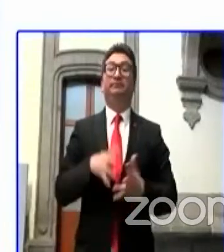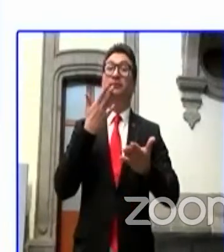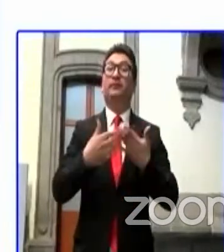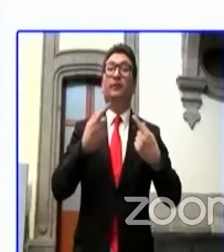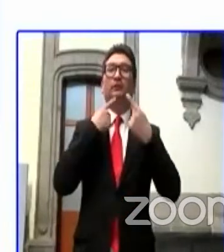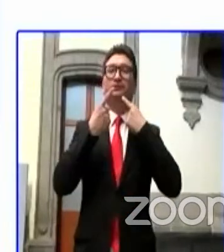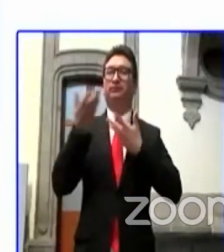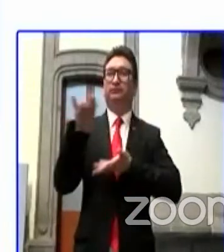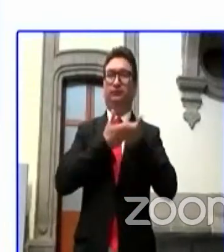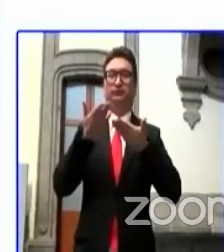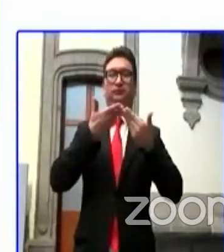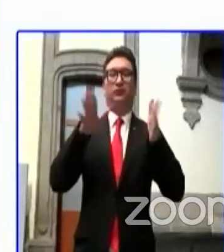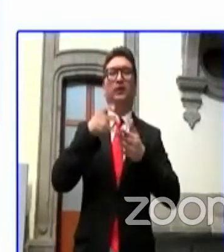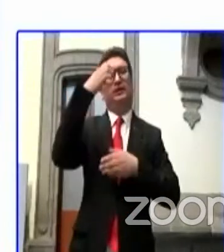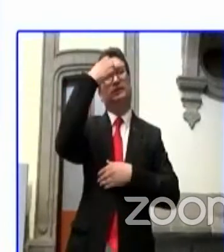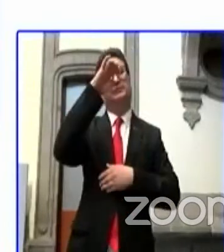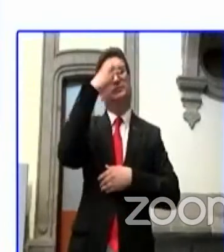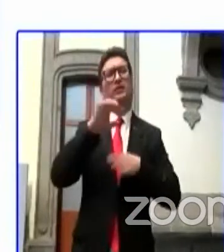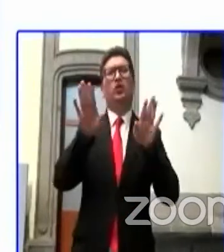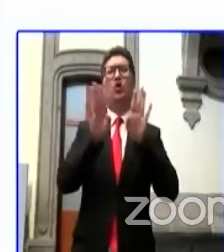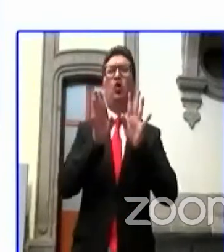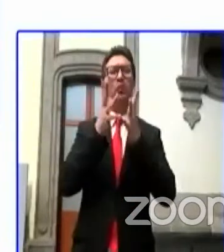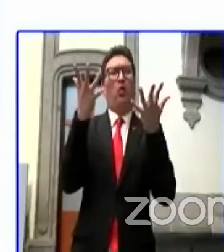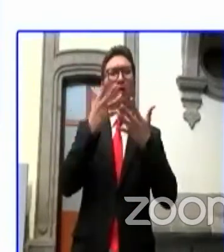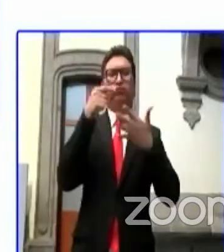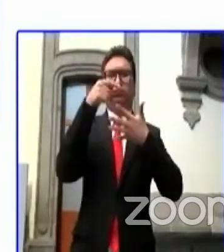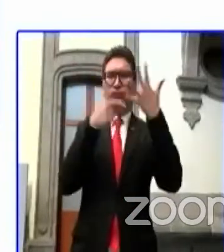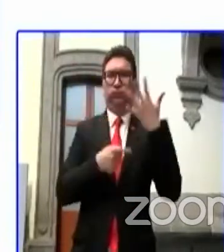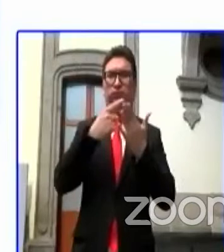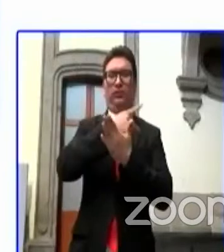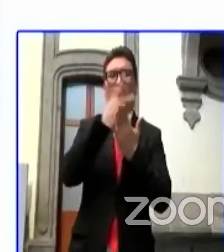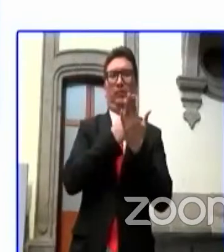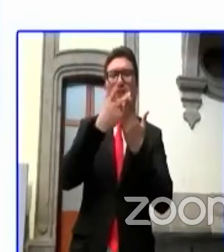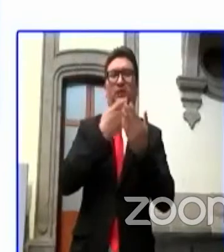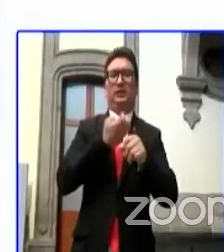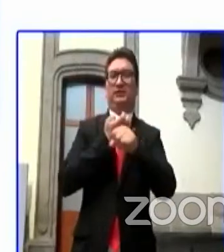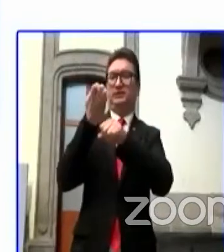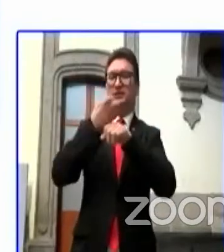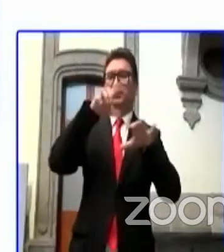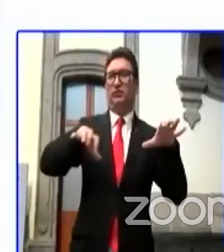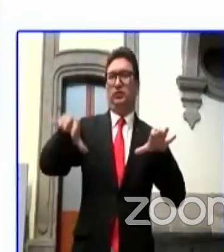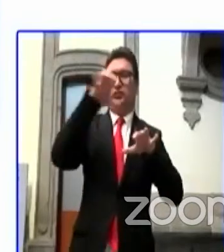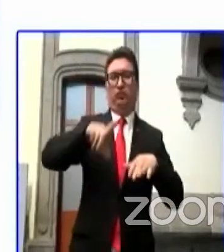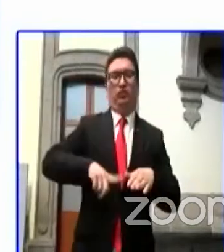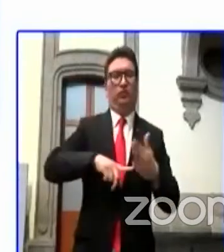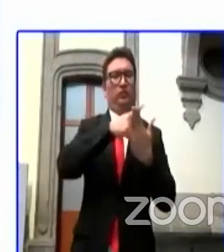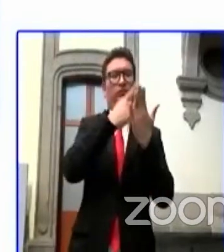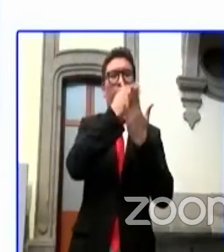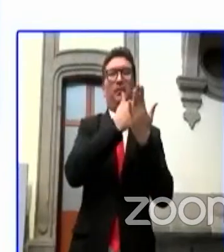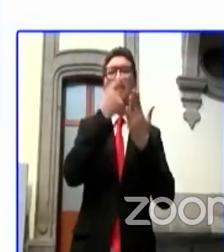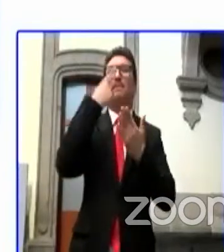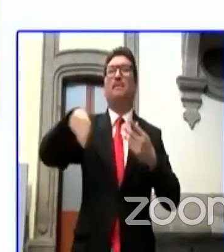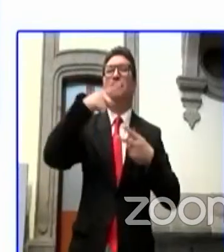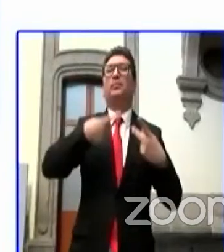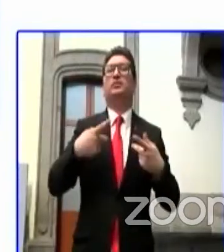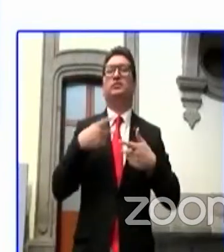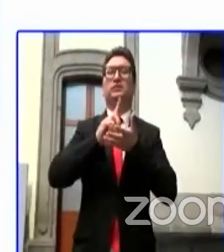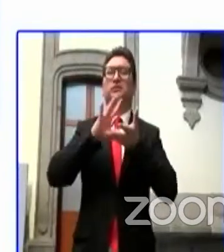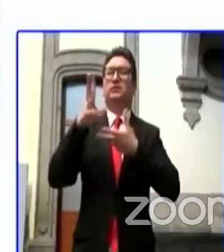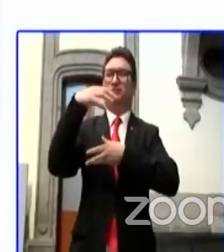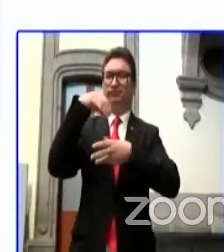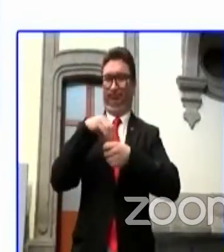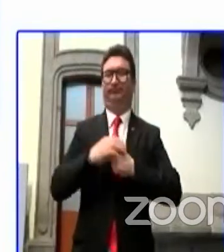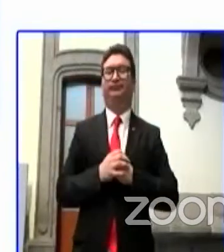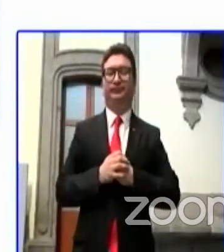abierto. Experiencias en la implementación en planes estatales y políticas públicas para la inclusión de las personas con